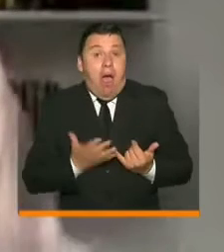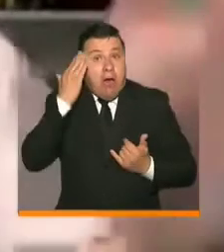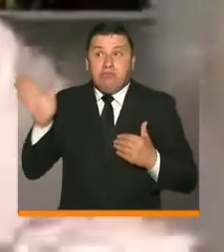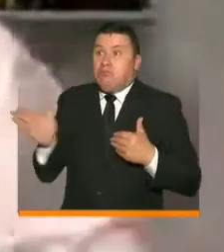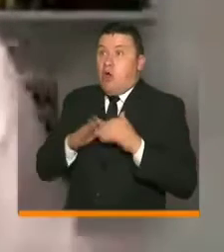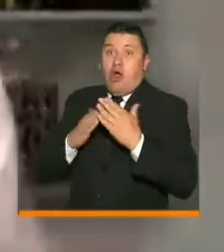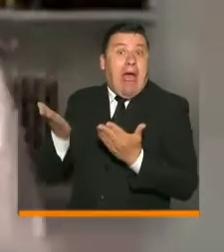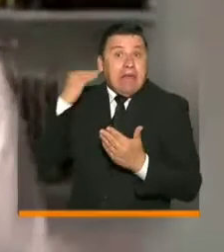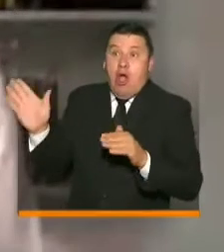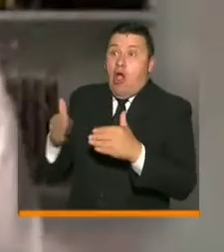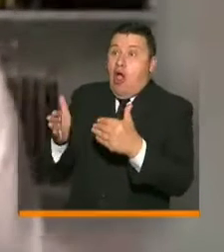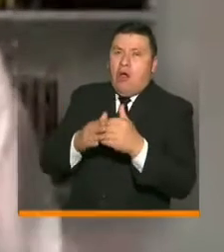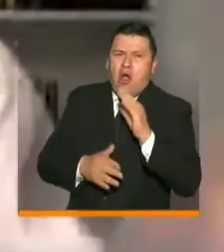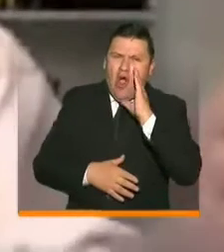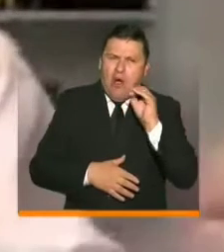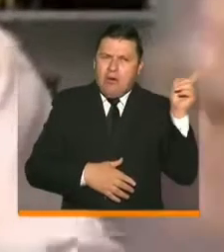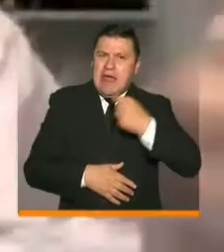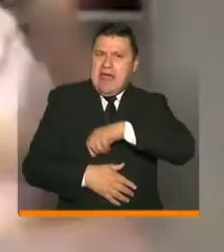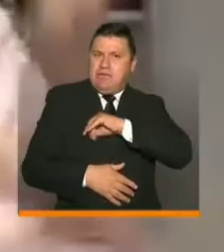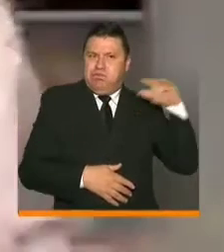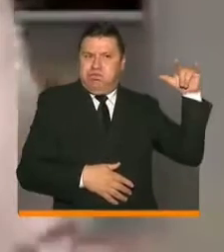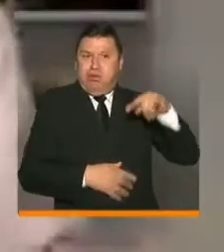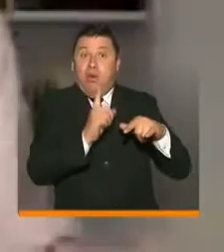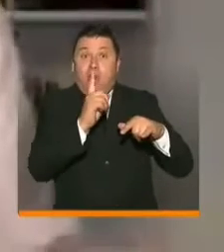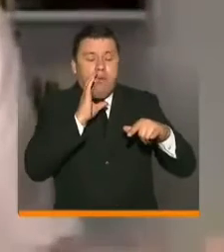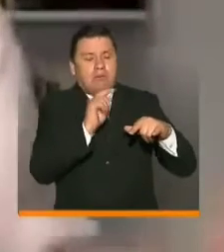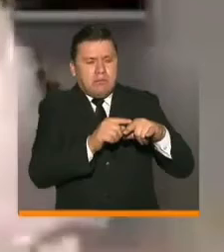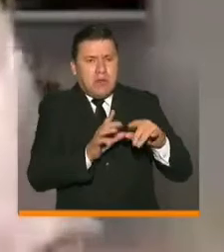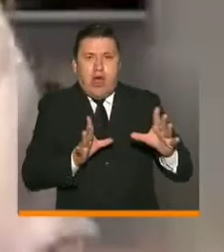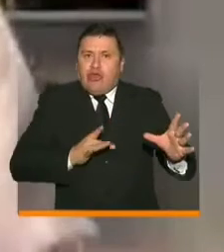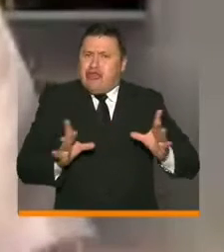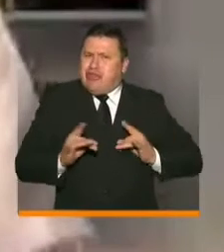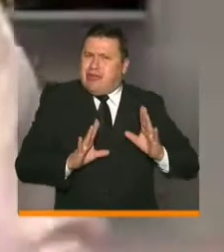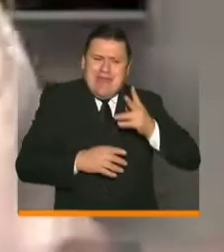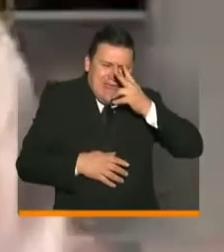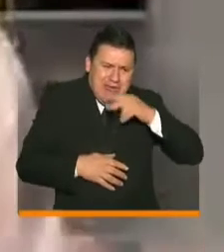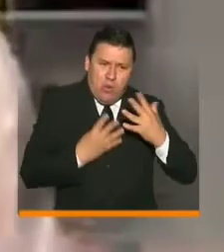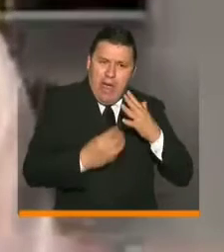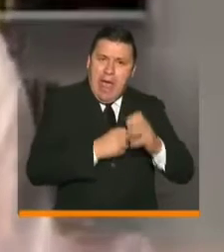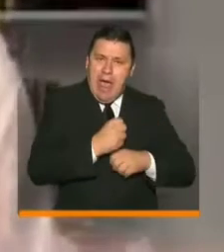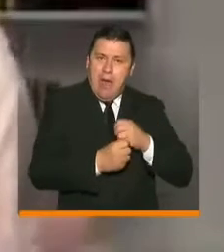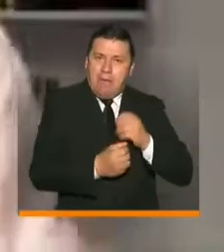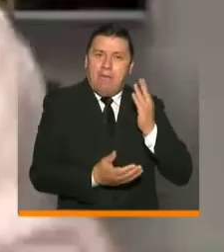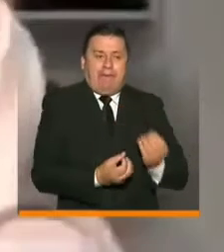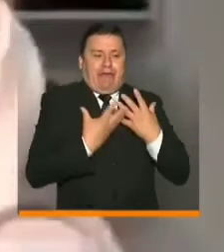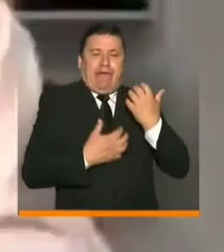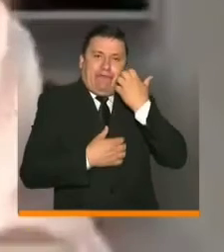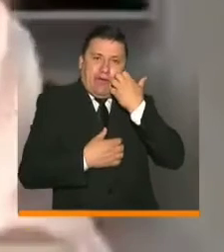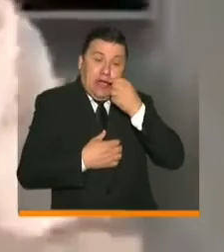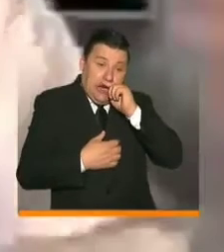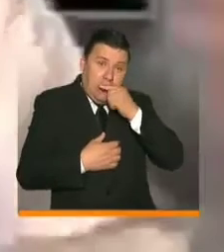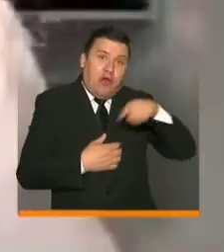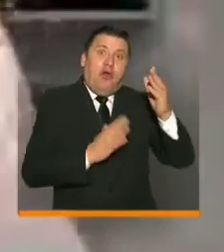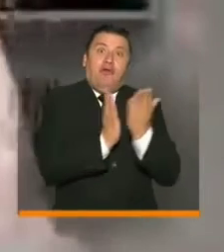los colegios. Este era un hombre que llegó de España y por supuesto por el contacto que tuvo con su hijo de 9 años lo contagió también. Y el niño